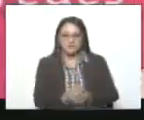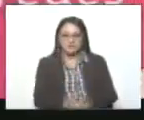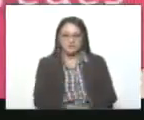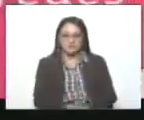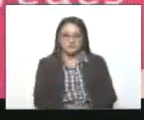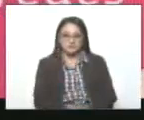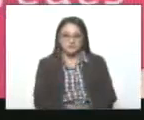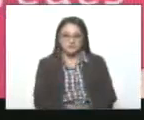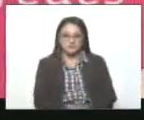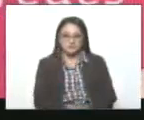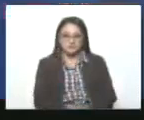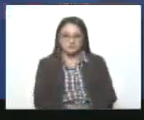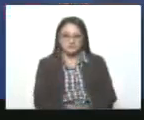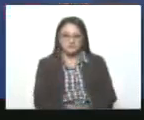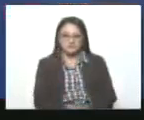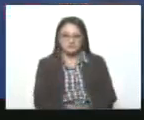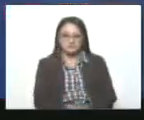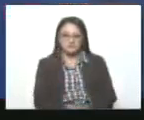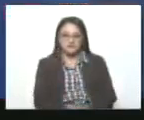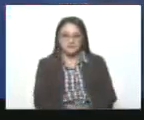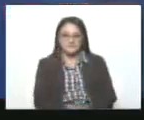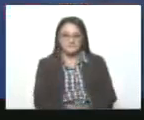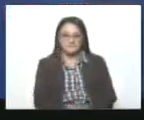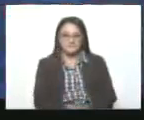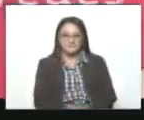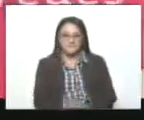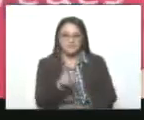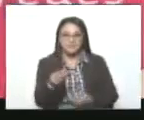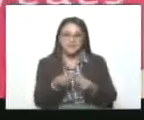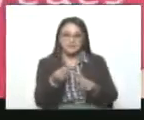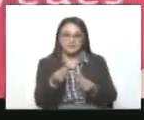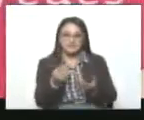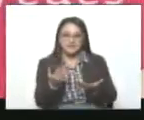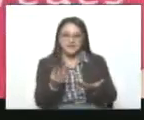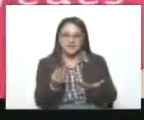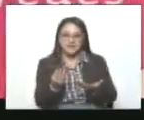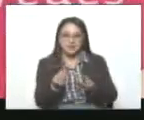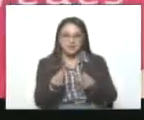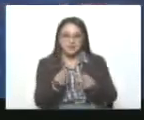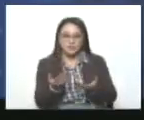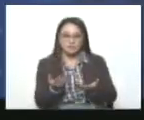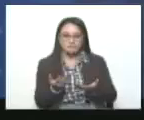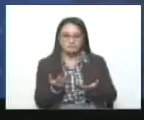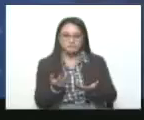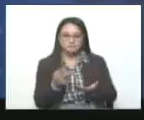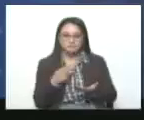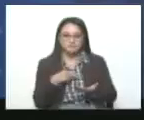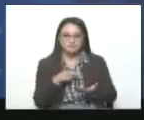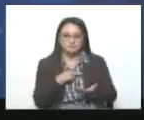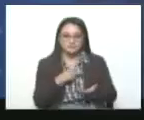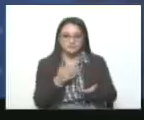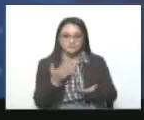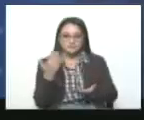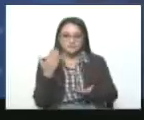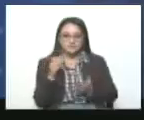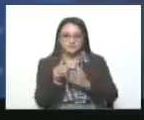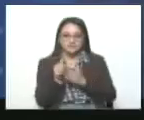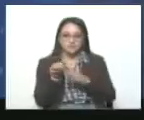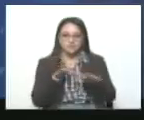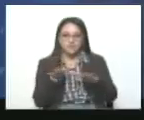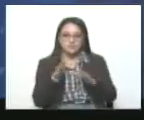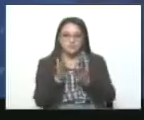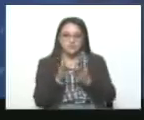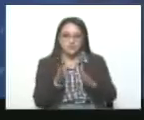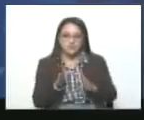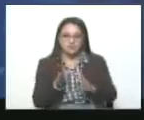21 años. Correcto. Nosotros chamito, chico. ¿Y sí. qué hacías tú ahí? ¿Cómo llegaste tú ahí? Bueno, nosotros a través, yo era líder de un movimiento